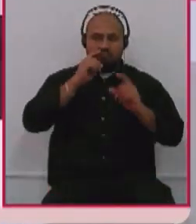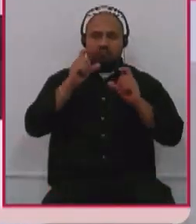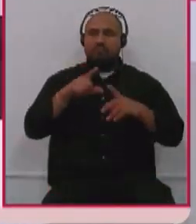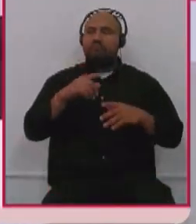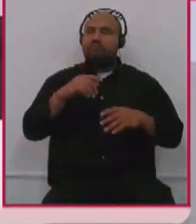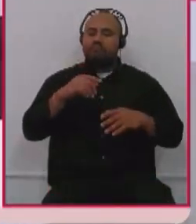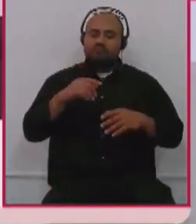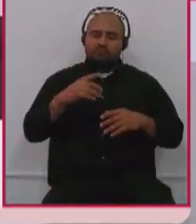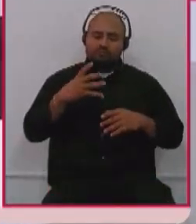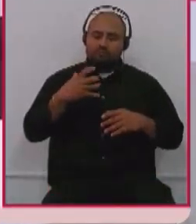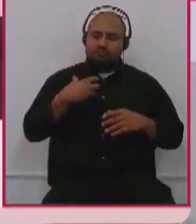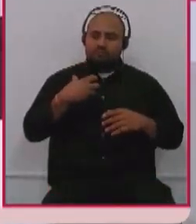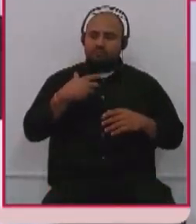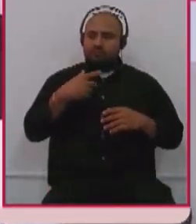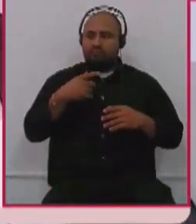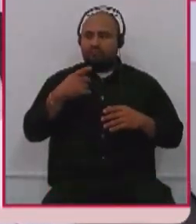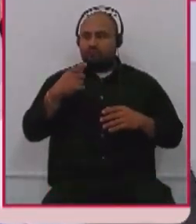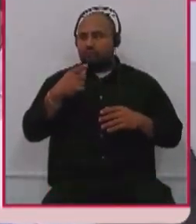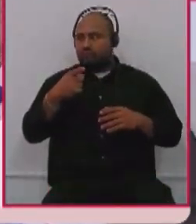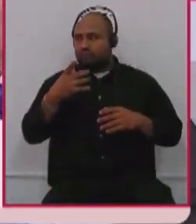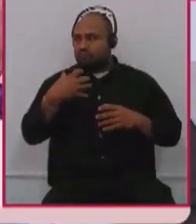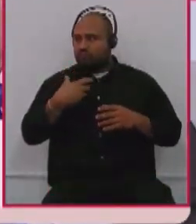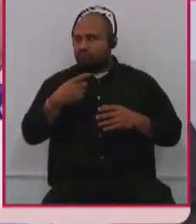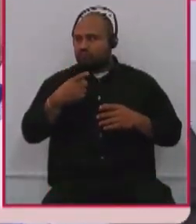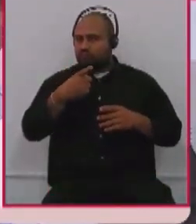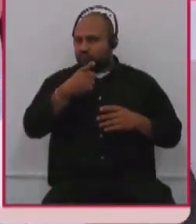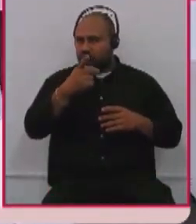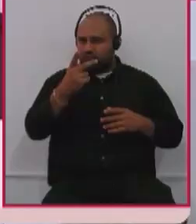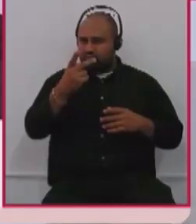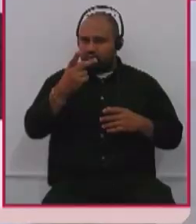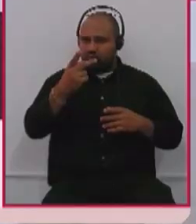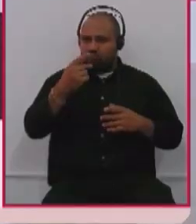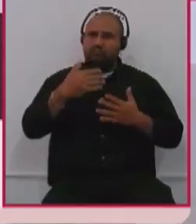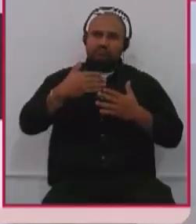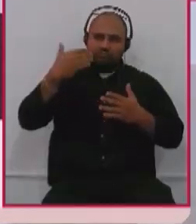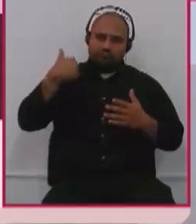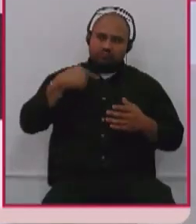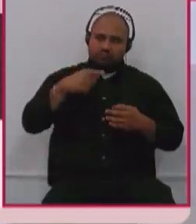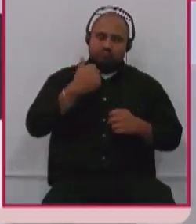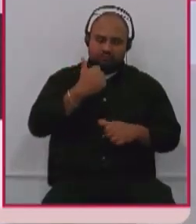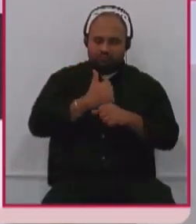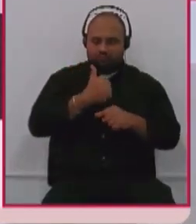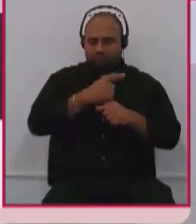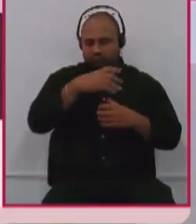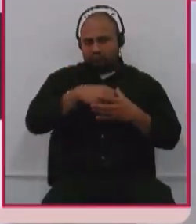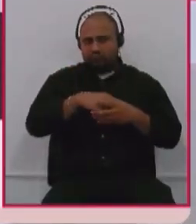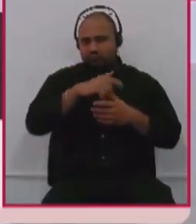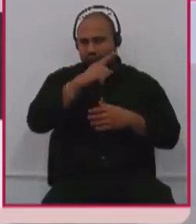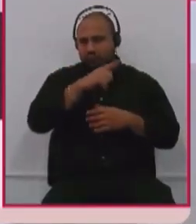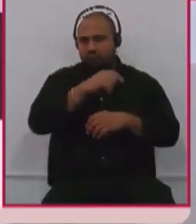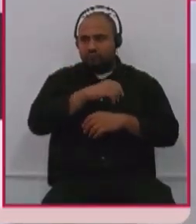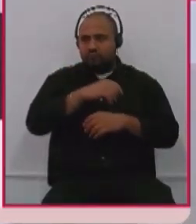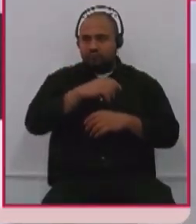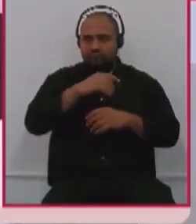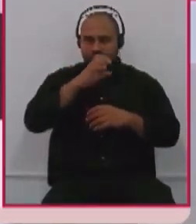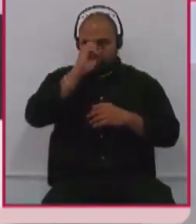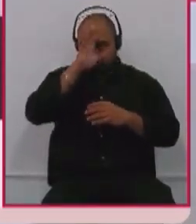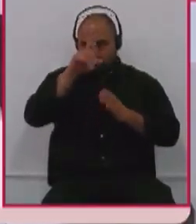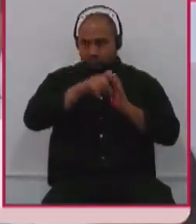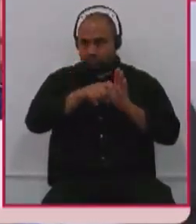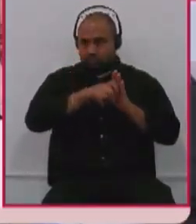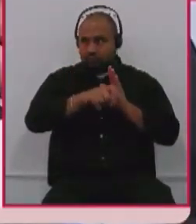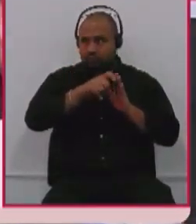Un poco alineado a la pregunta de Santiago. Ambos trabajamos antes en Yanacocha. Y creo que de ahí tenemos una mina en el